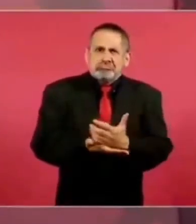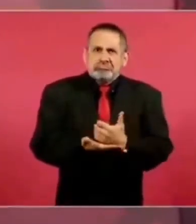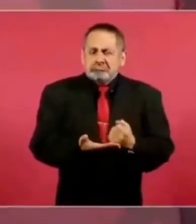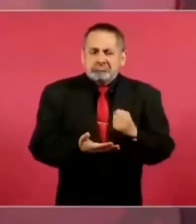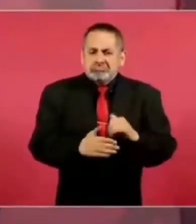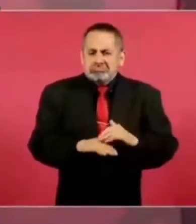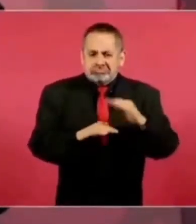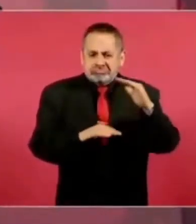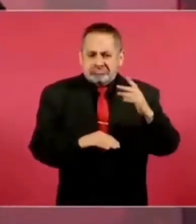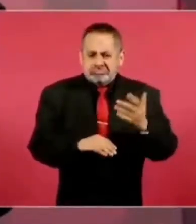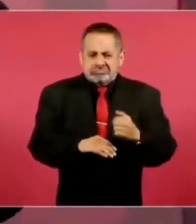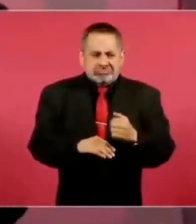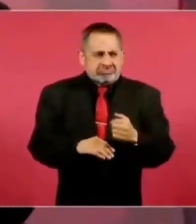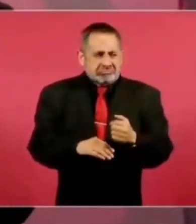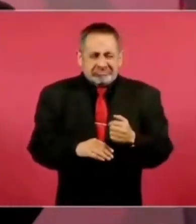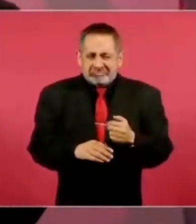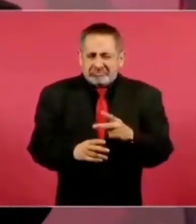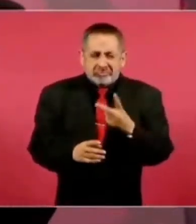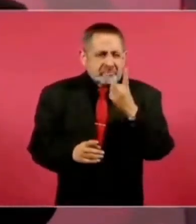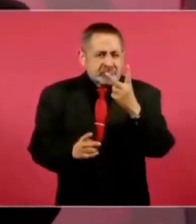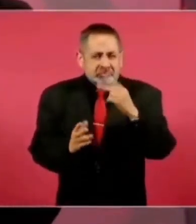una de esas 2 millones